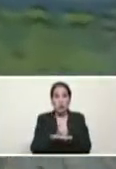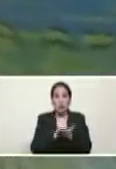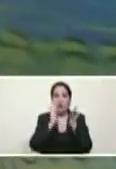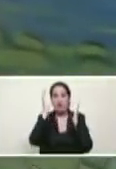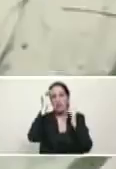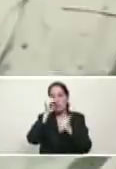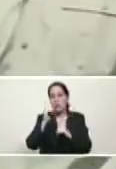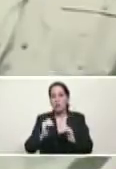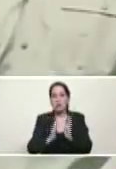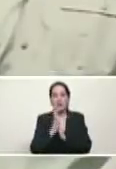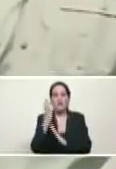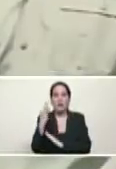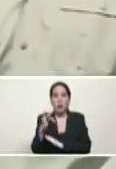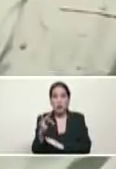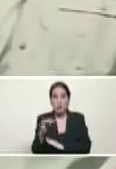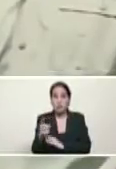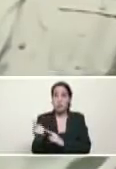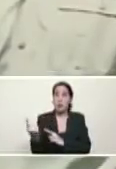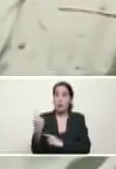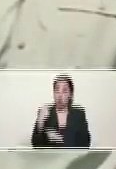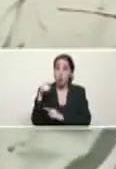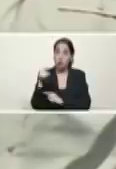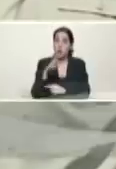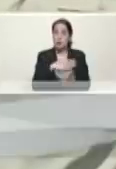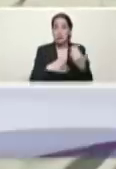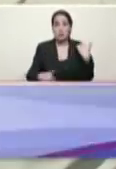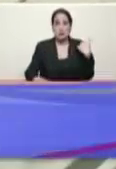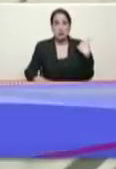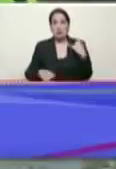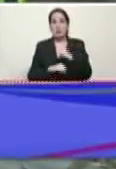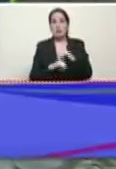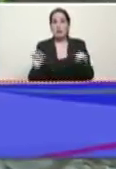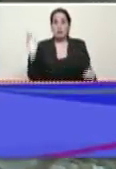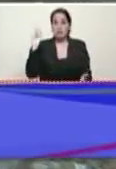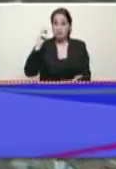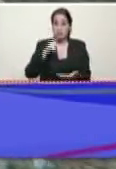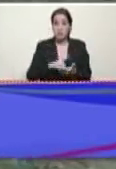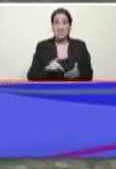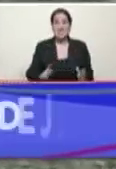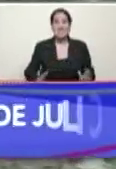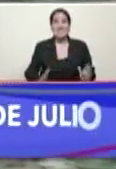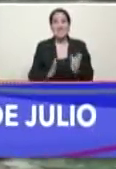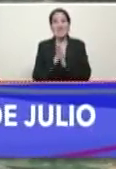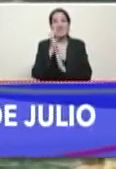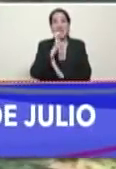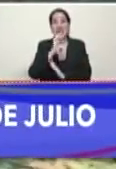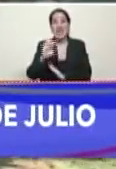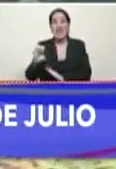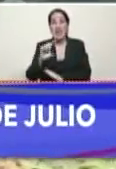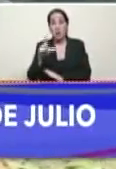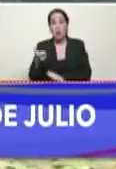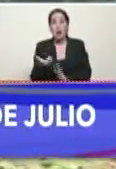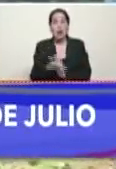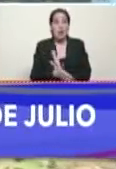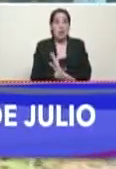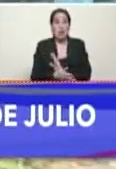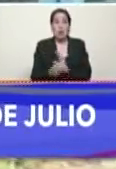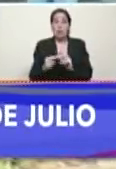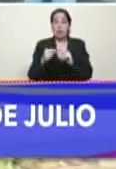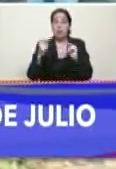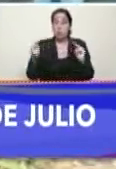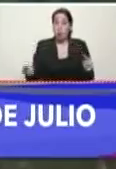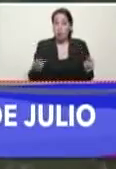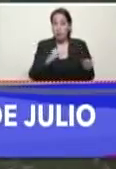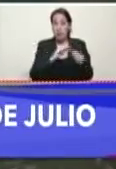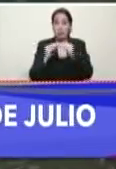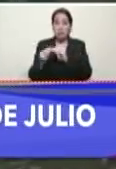San Félix. Y por instrucciones suyas también hemos llegado hasta Santa Elena de Guairén. Hemos recuperado todos los puentes, hemos recuperado las